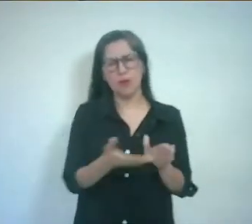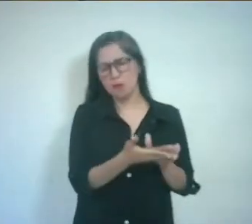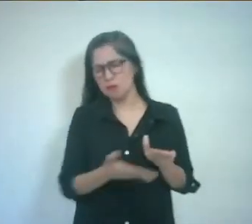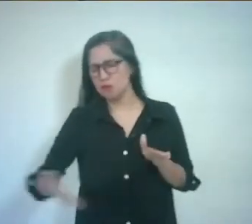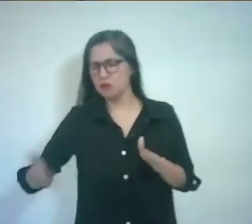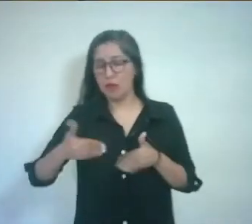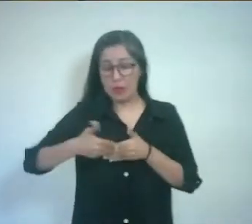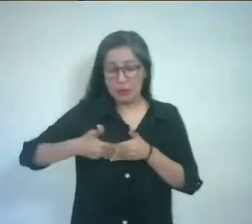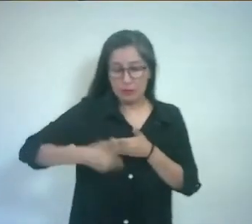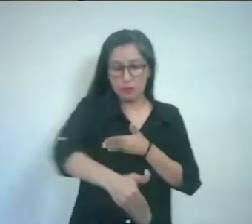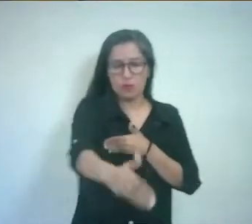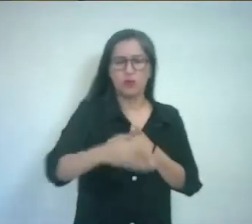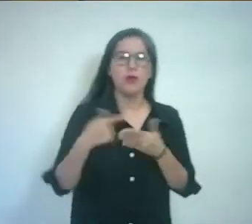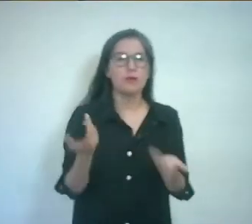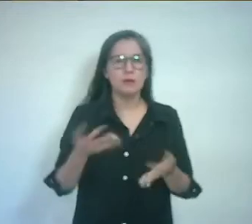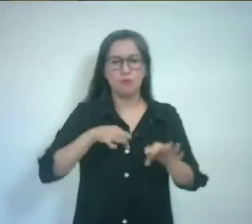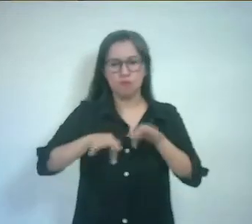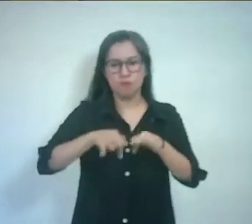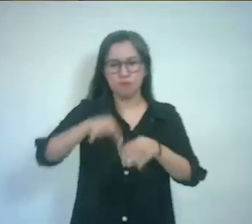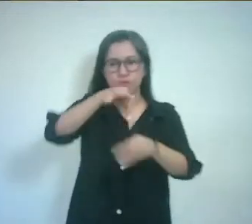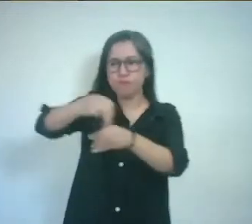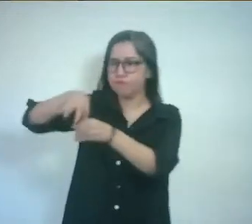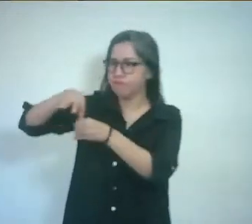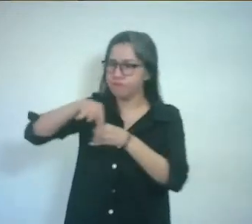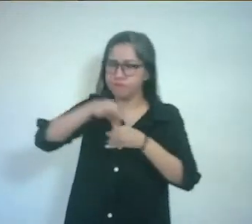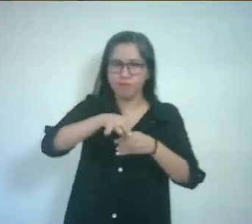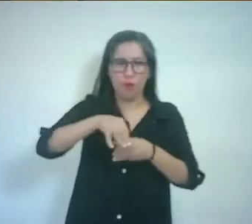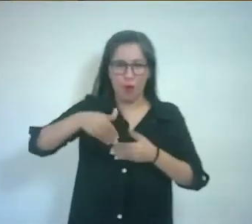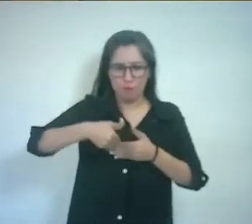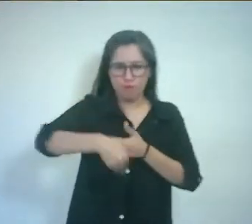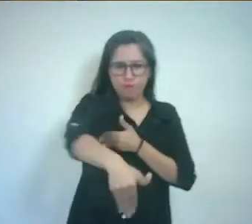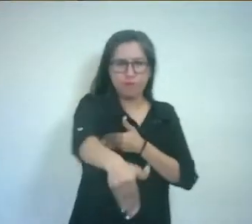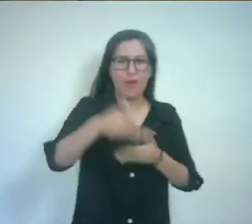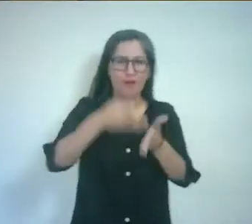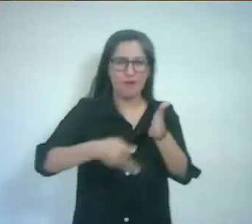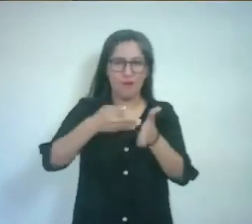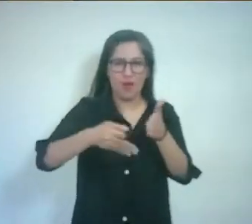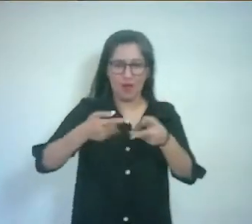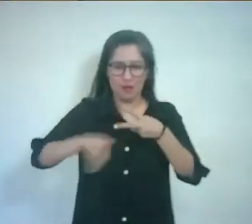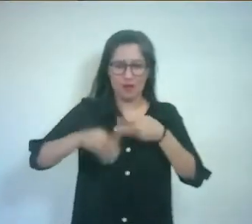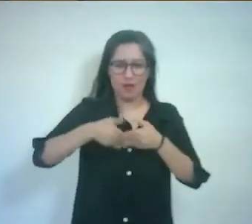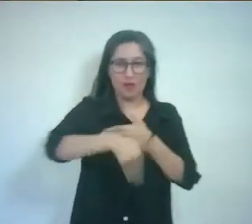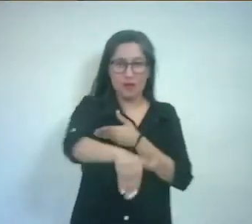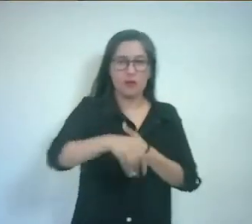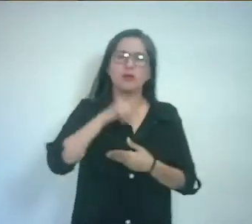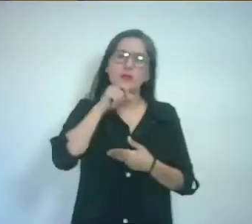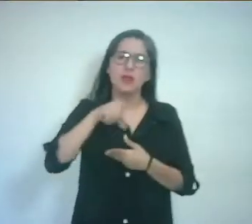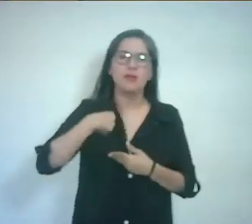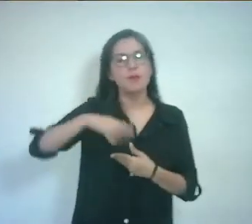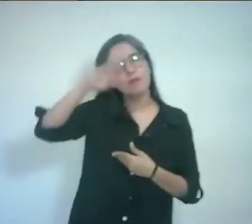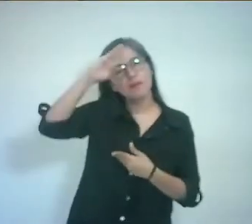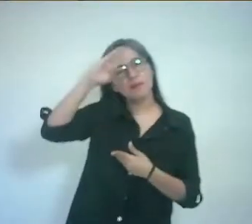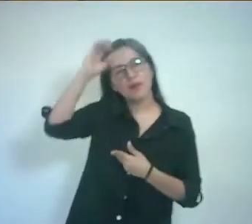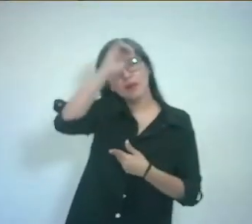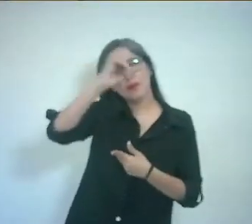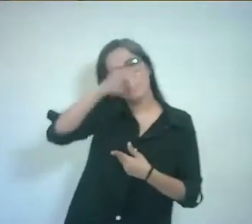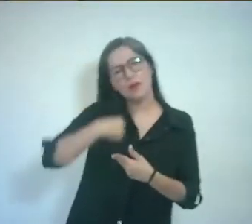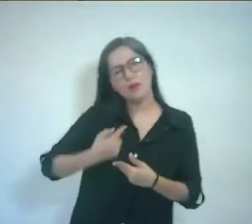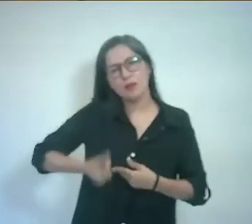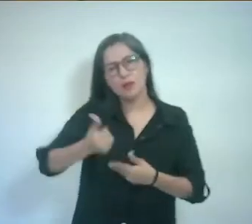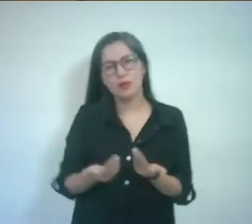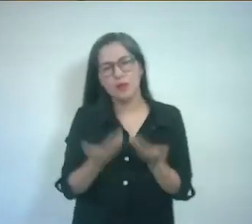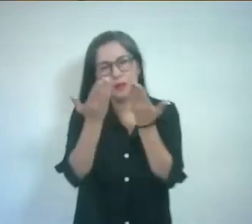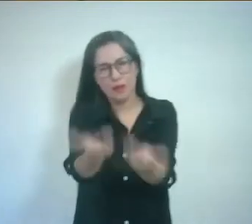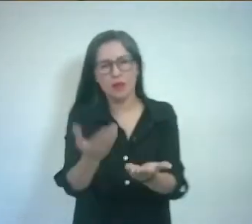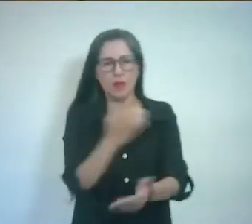experiencias, pero también la consolidación de estos esfuerzos. Quiero también dedicar mis primeras reflexiones a todas mis